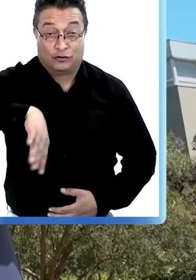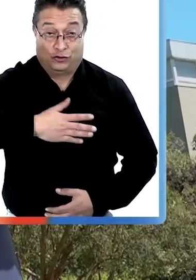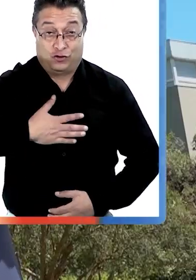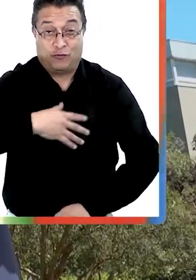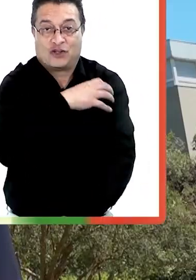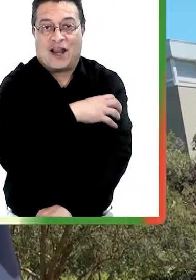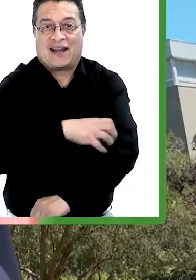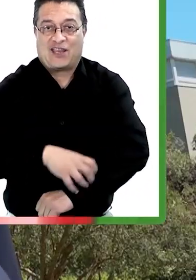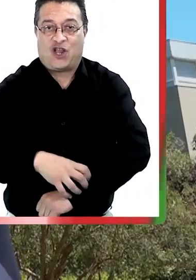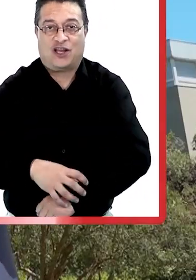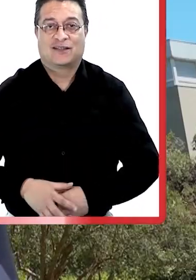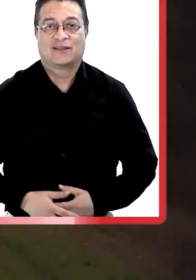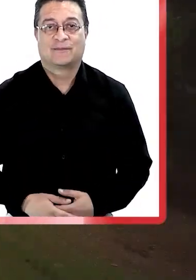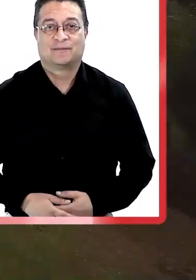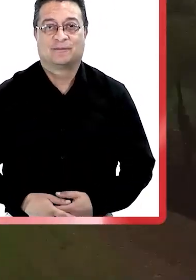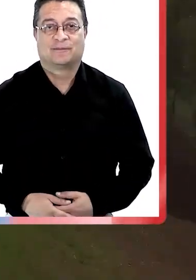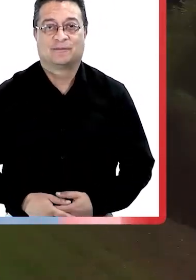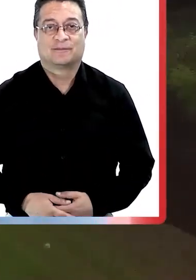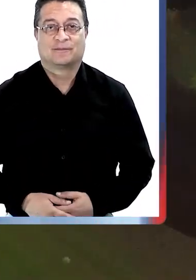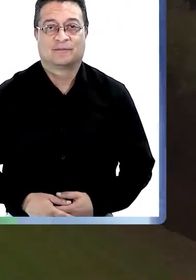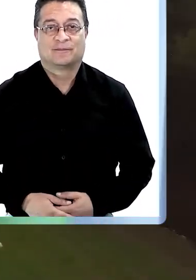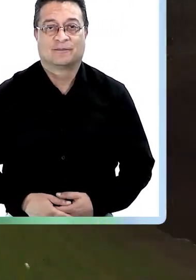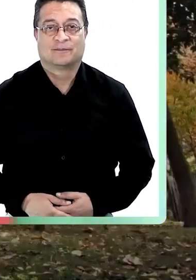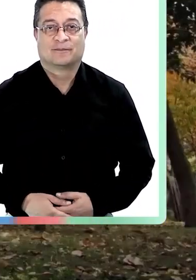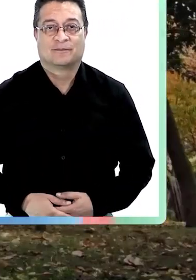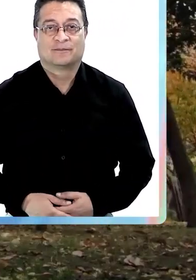Somos las regiones.